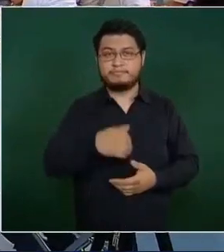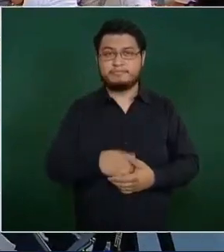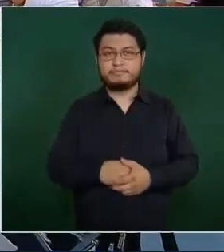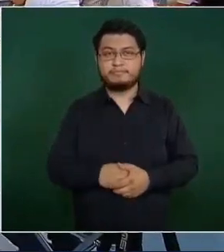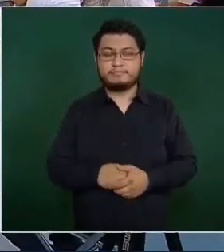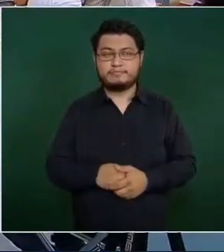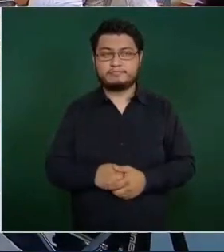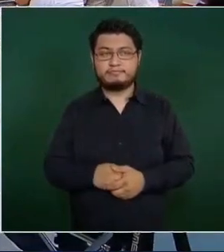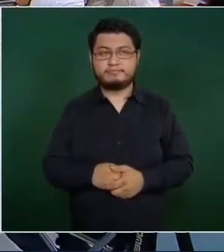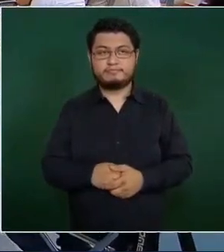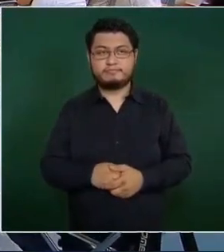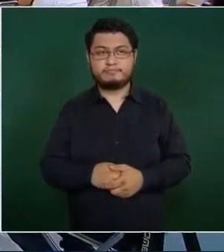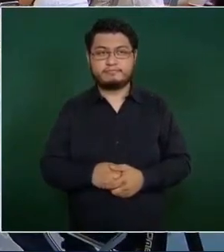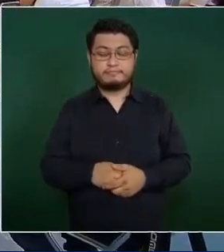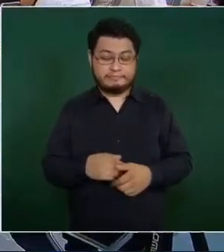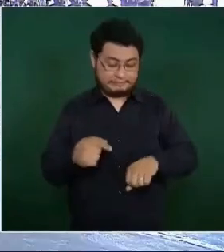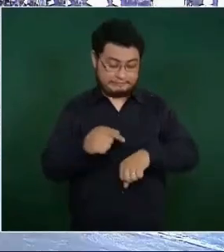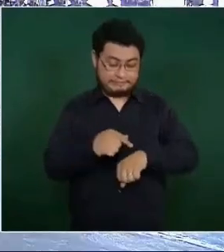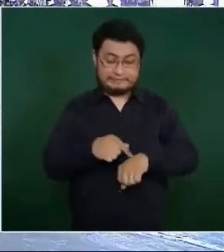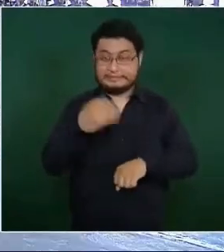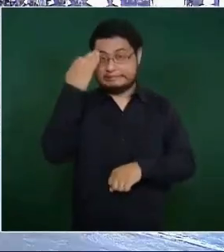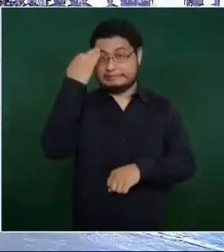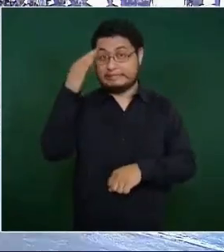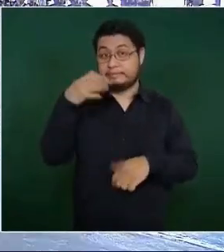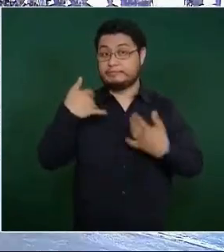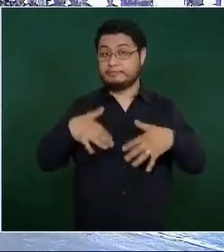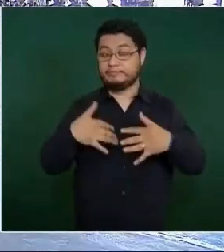Pero ya nos pasamos del tiempo. Ahora Yucatán.